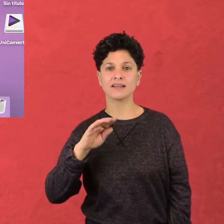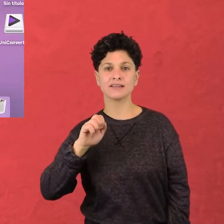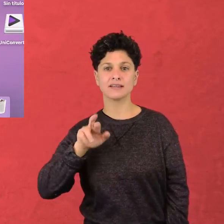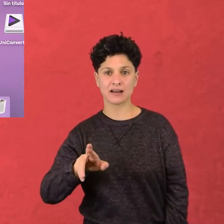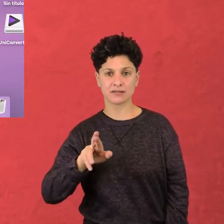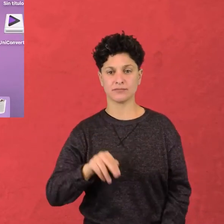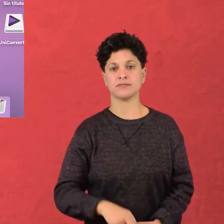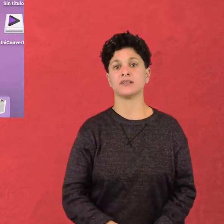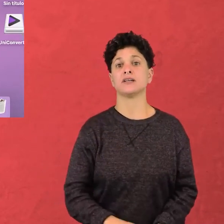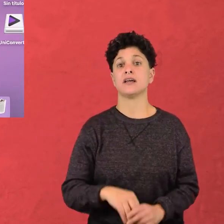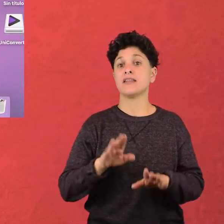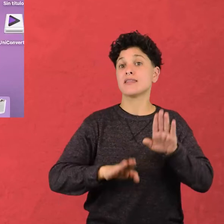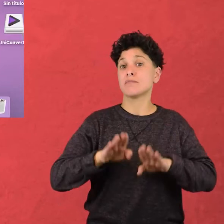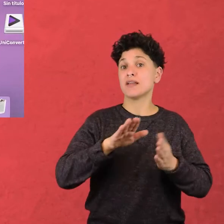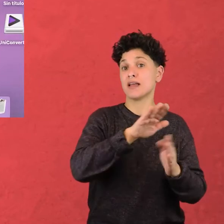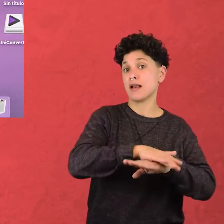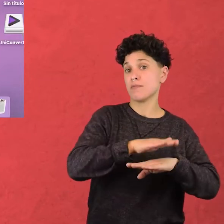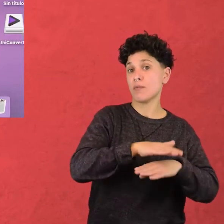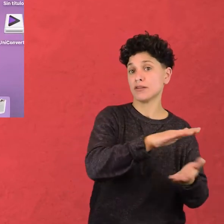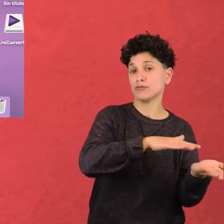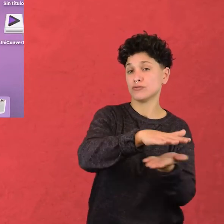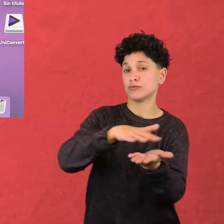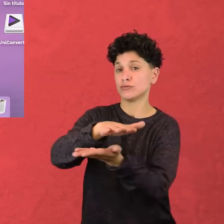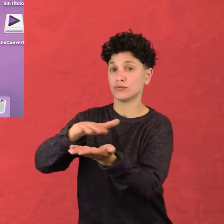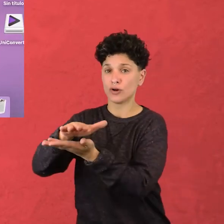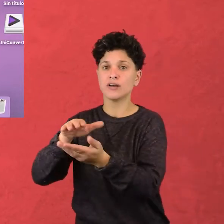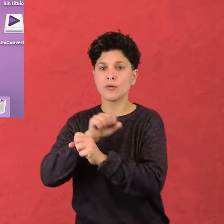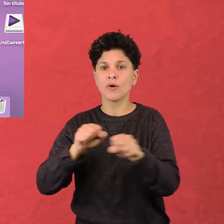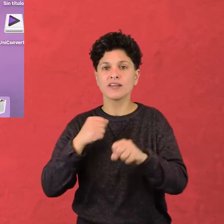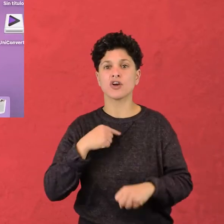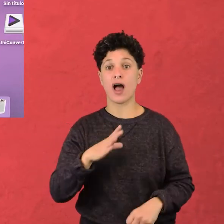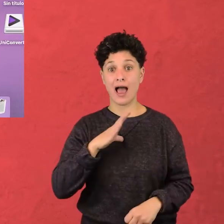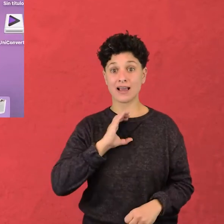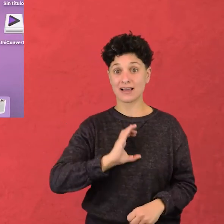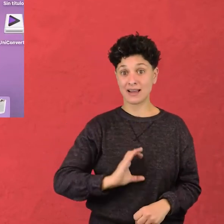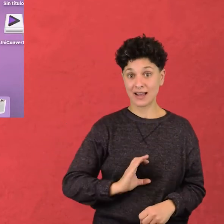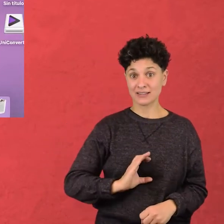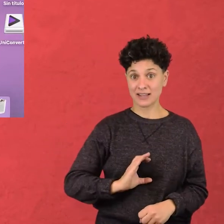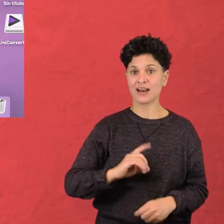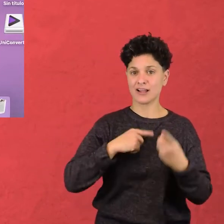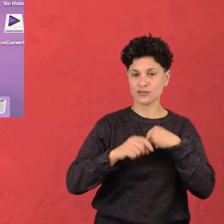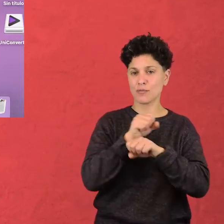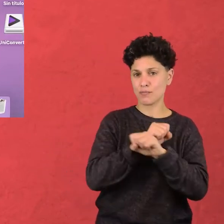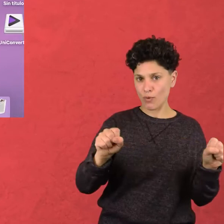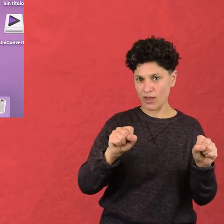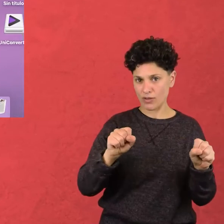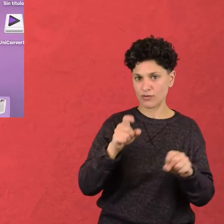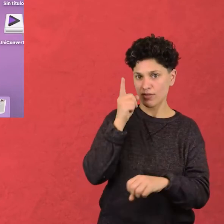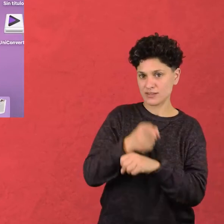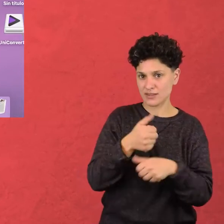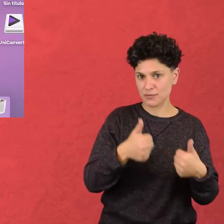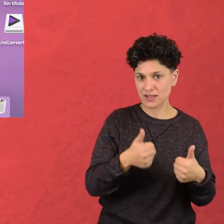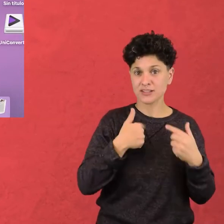Hay cosas que yo debo hacer en un momento, pero en otro ya no es adecuado. ¿Y cómo juzgo eso? Si tengo